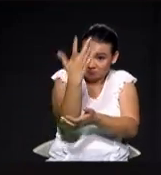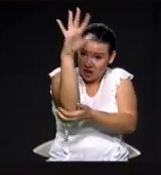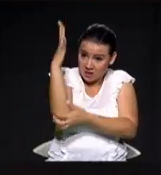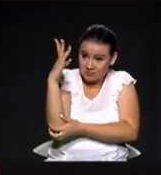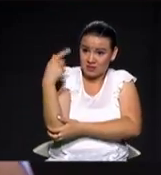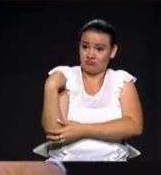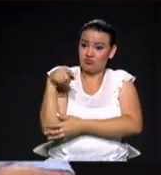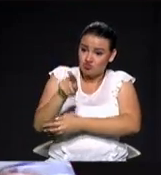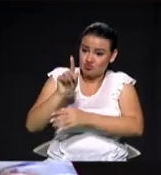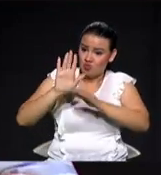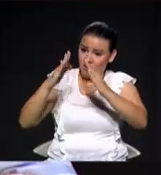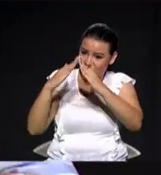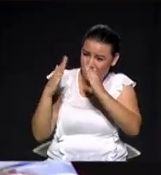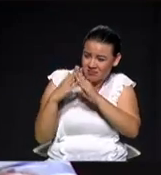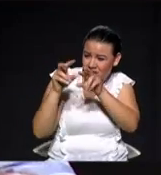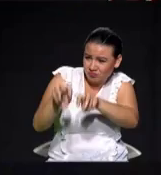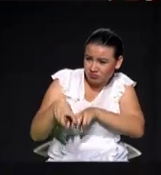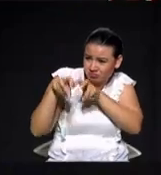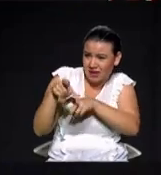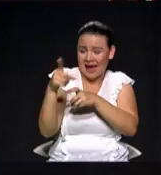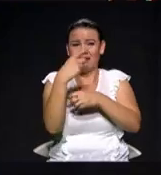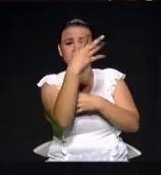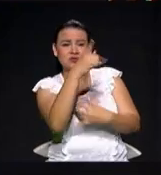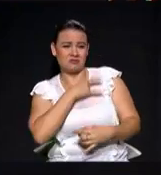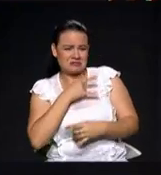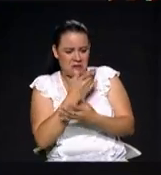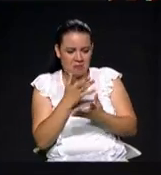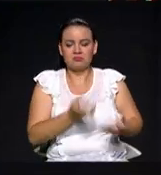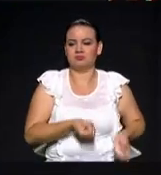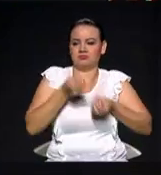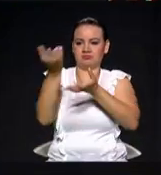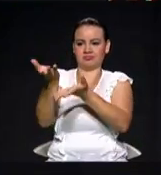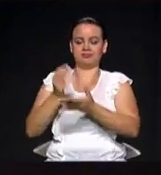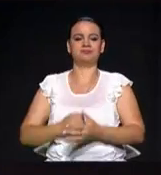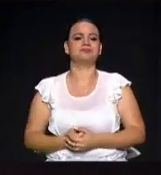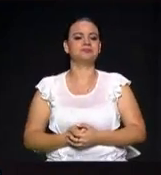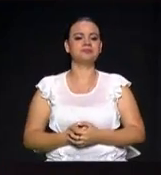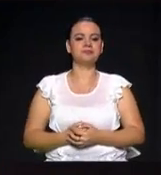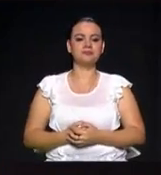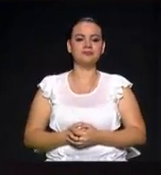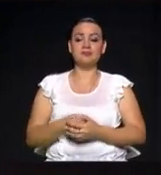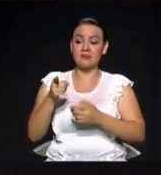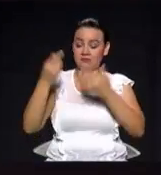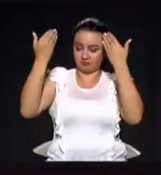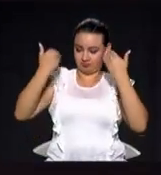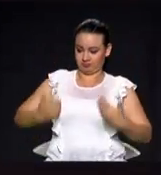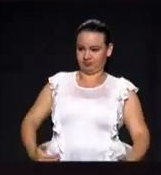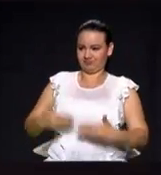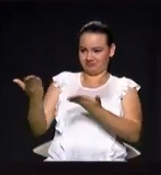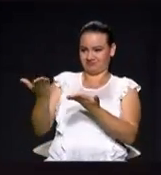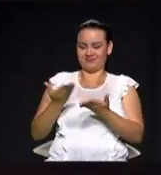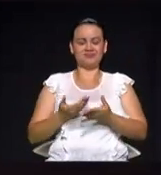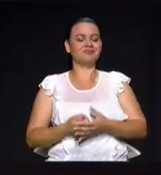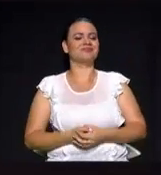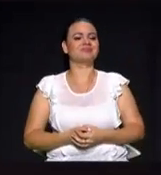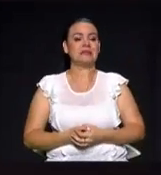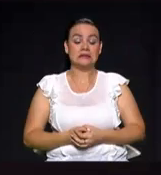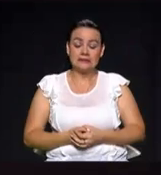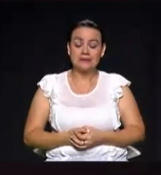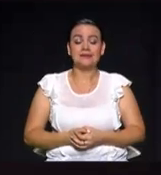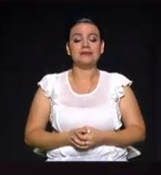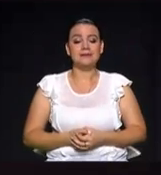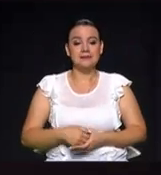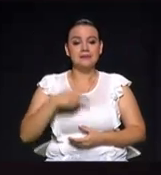una ciudad más verde y más limpia candidata beatriz david bueno yo creo que el desafío más importante que